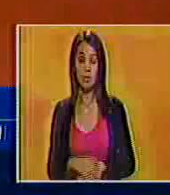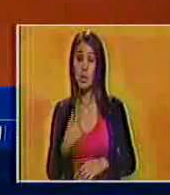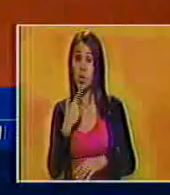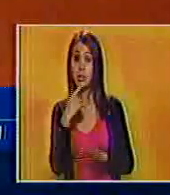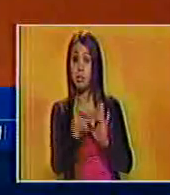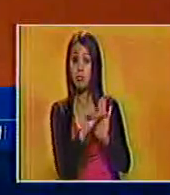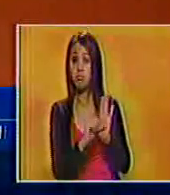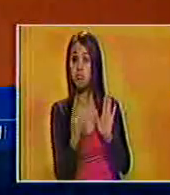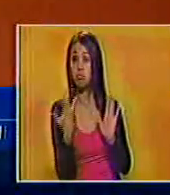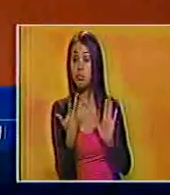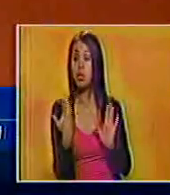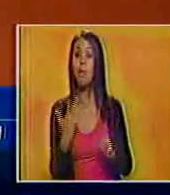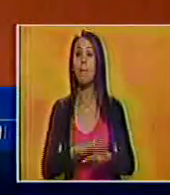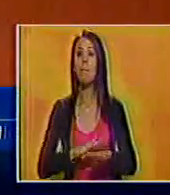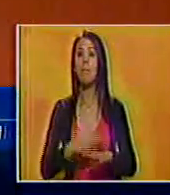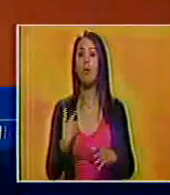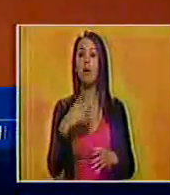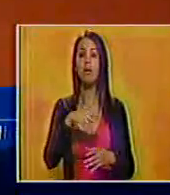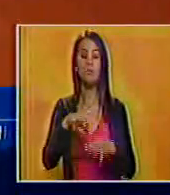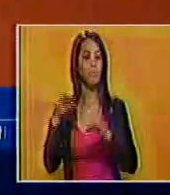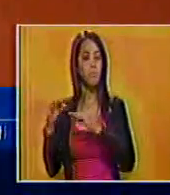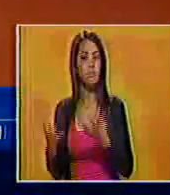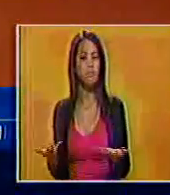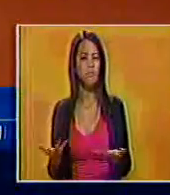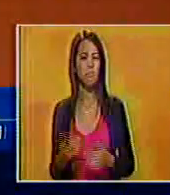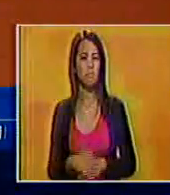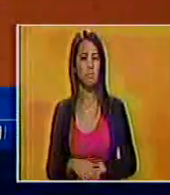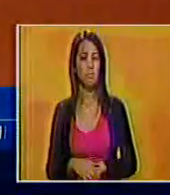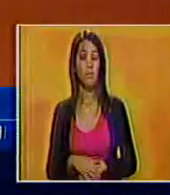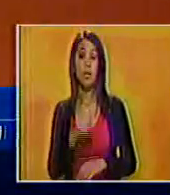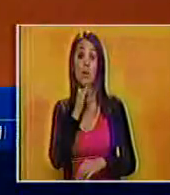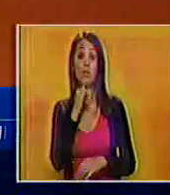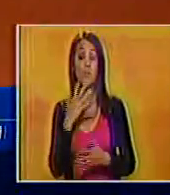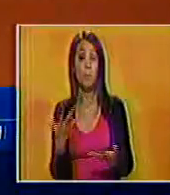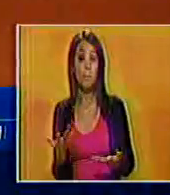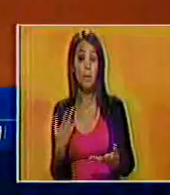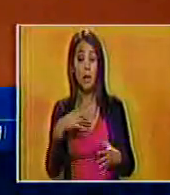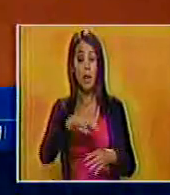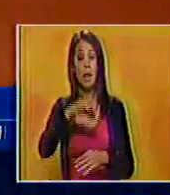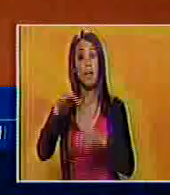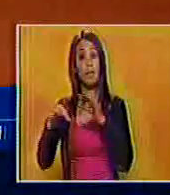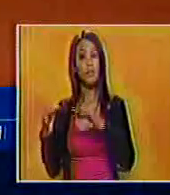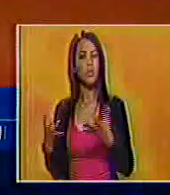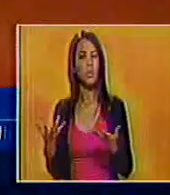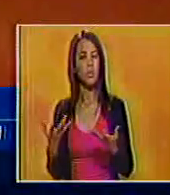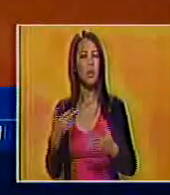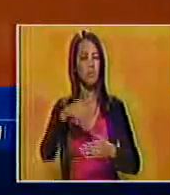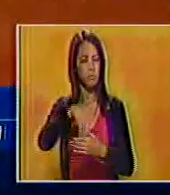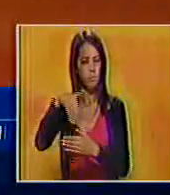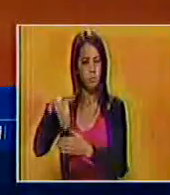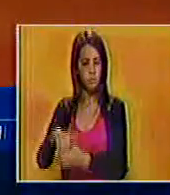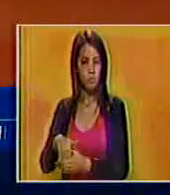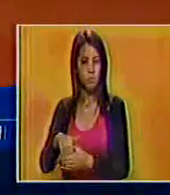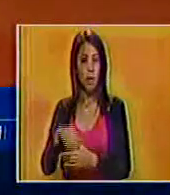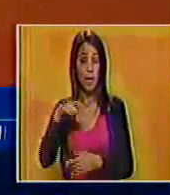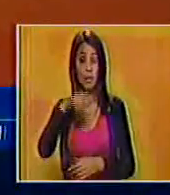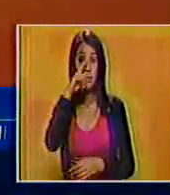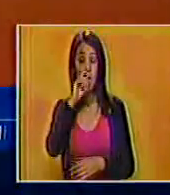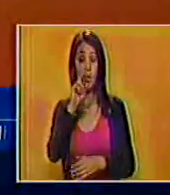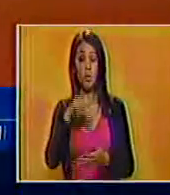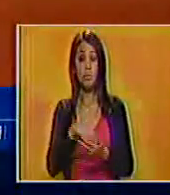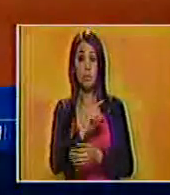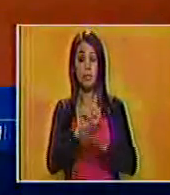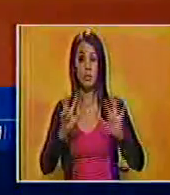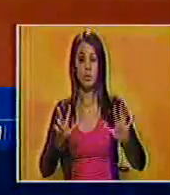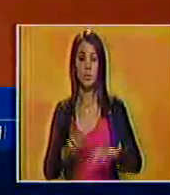periodo presidencial del presidente Nicolás Maduro señala que las elecciones debían hacerse en este año 2018. La paz